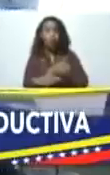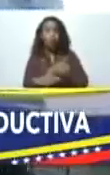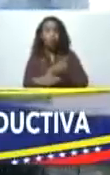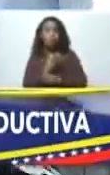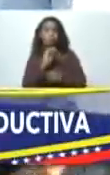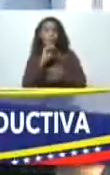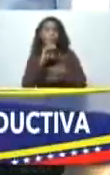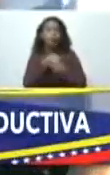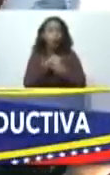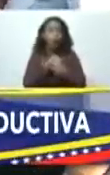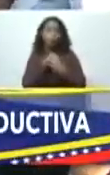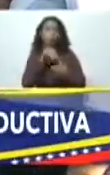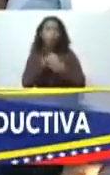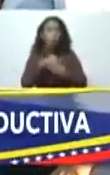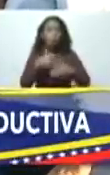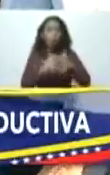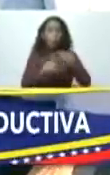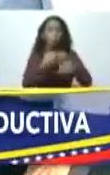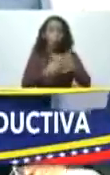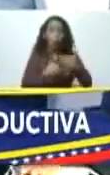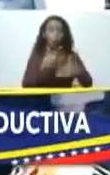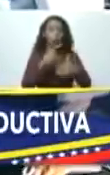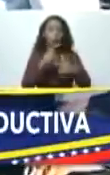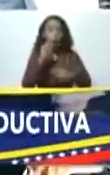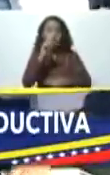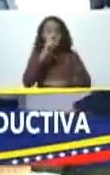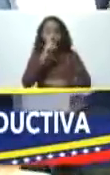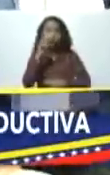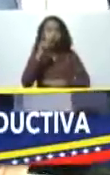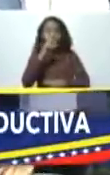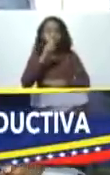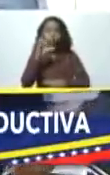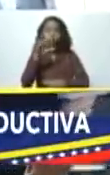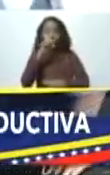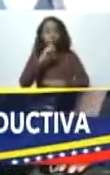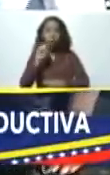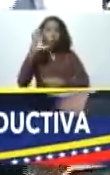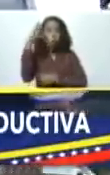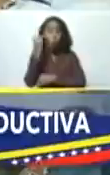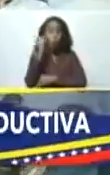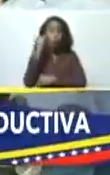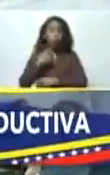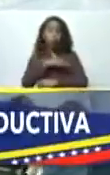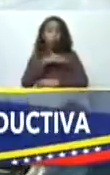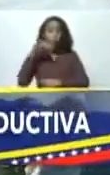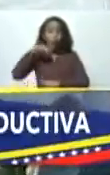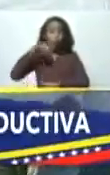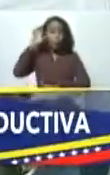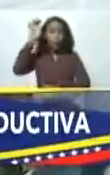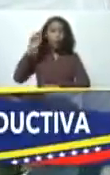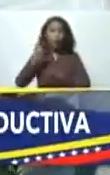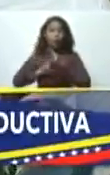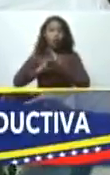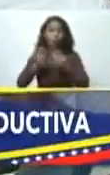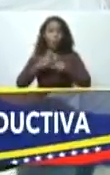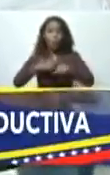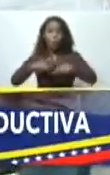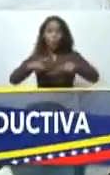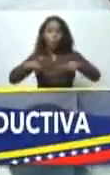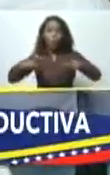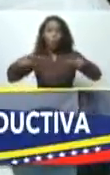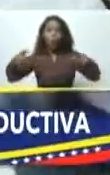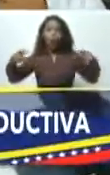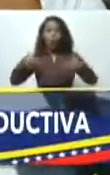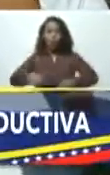entrando, y se va entrando, y se va entrando. Cuando te das cuenta, en un año, dos años, tres años, logras lo que logramos en el país. Una recuperación, un crecimiento